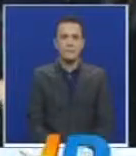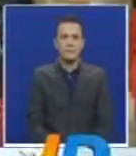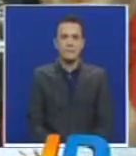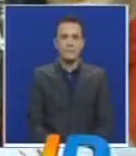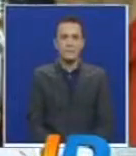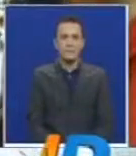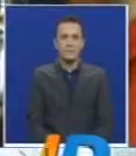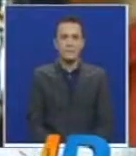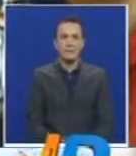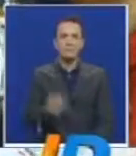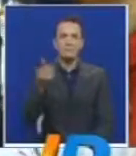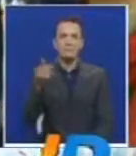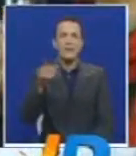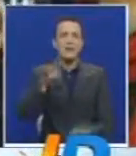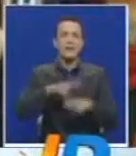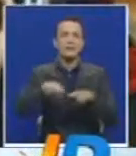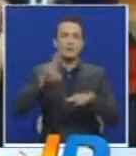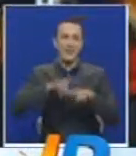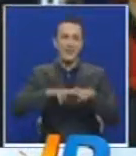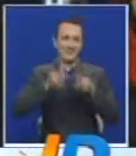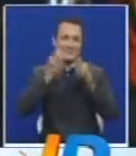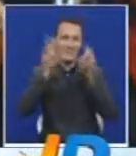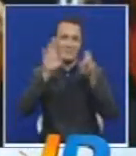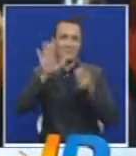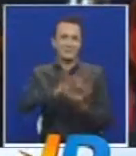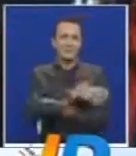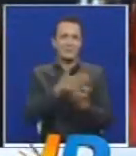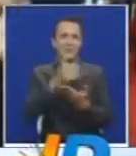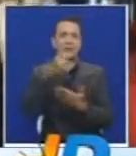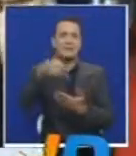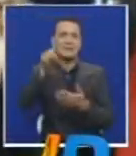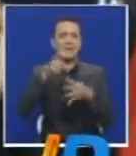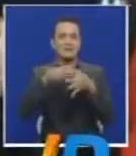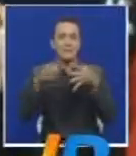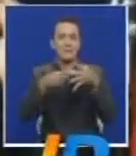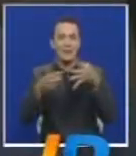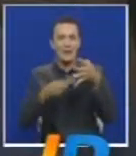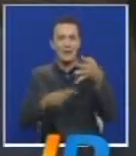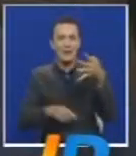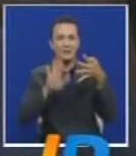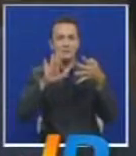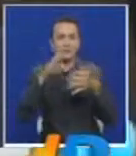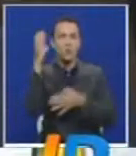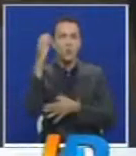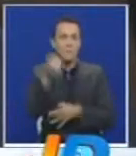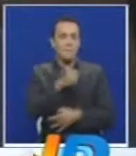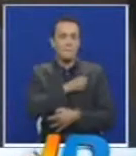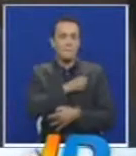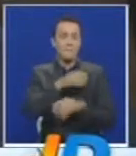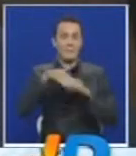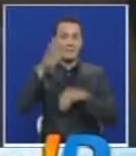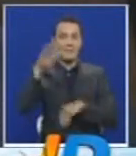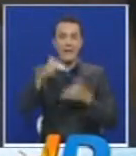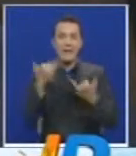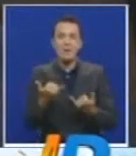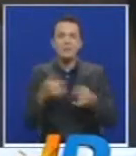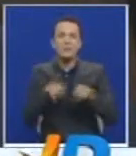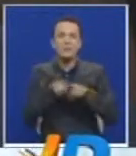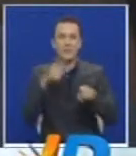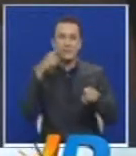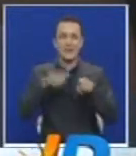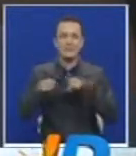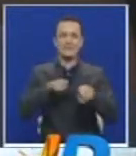Natural lleva más de 16 semanas consecutivas posicionado en el primer lugar del top latino colombiano. Ahorita mismo estamos concursando fuertemente